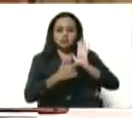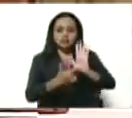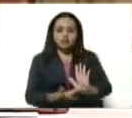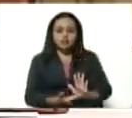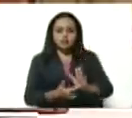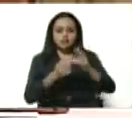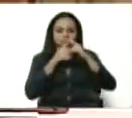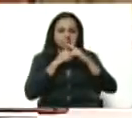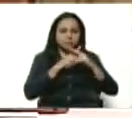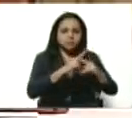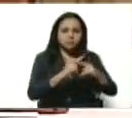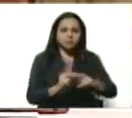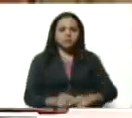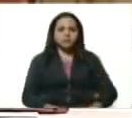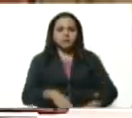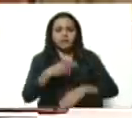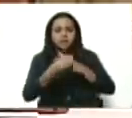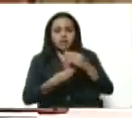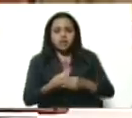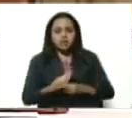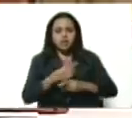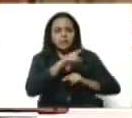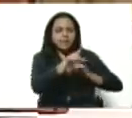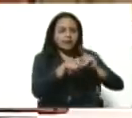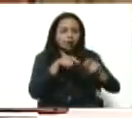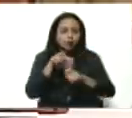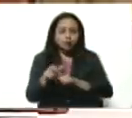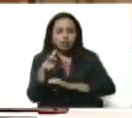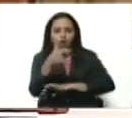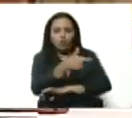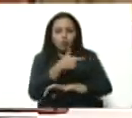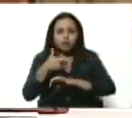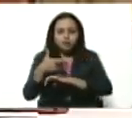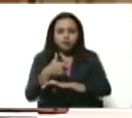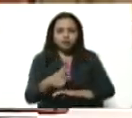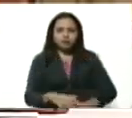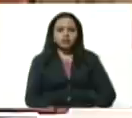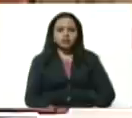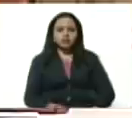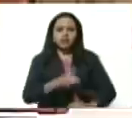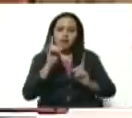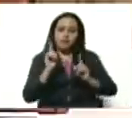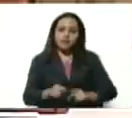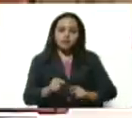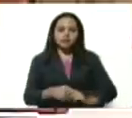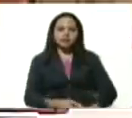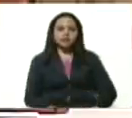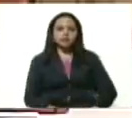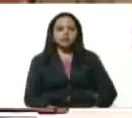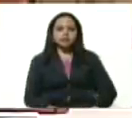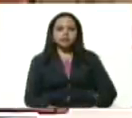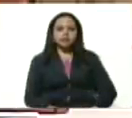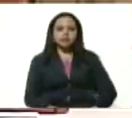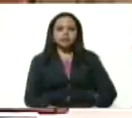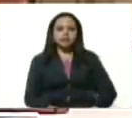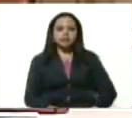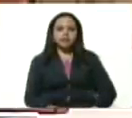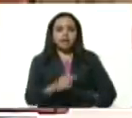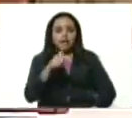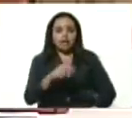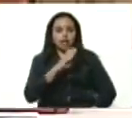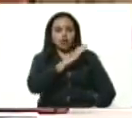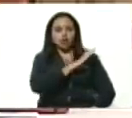resultados se hizo consulta con los gobernadores y las gobernadoras también y esta